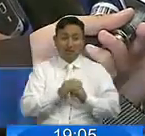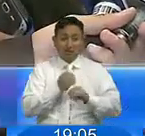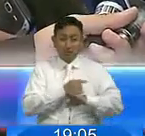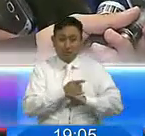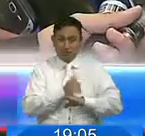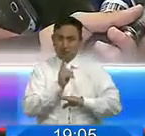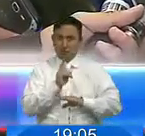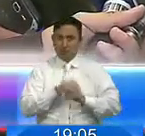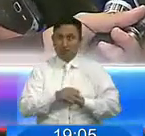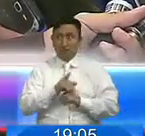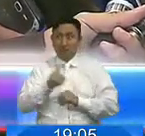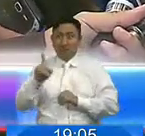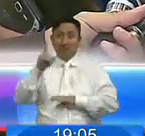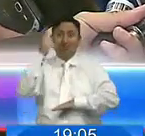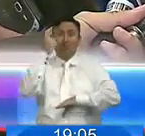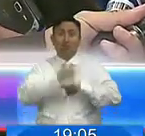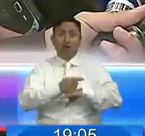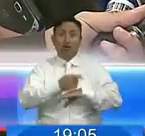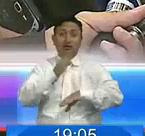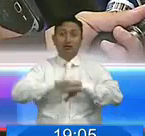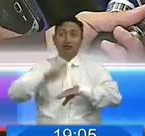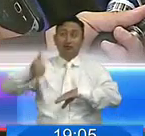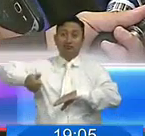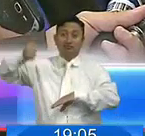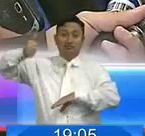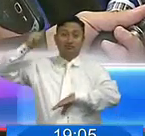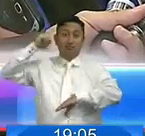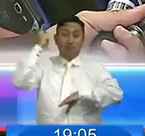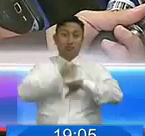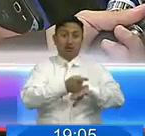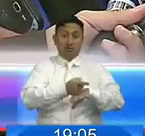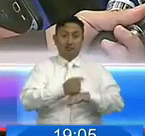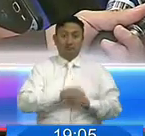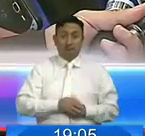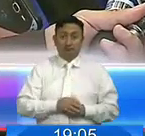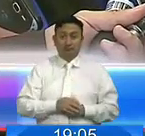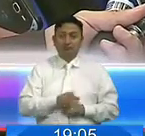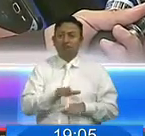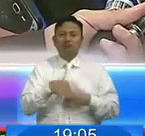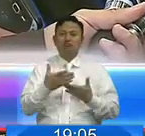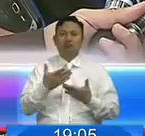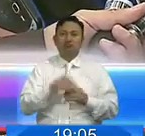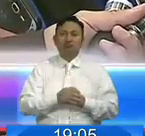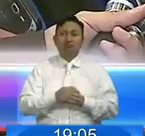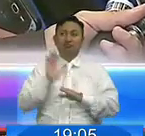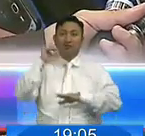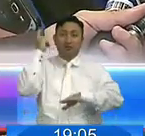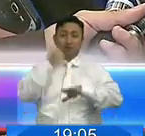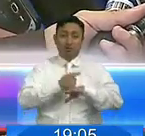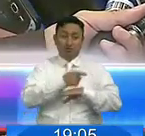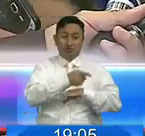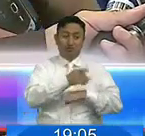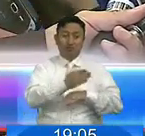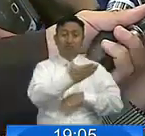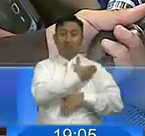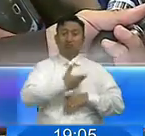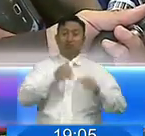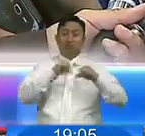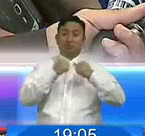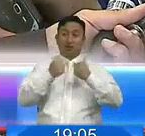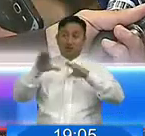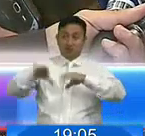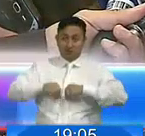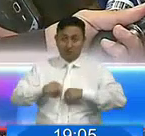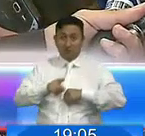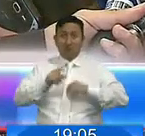sugerencia, no es un criterio, hay una disposición del Contralor de la República. Esta disposición no fue asumida por la Presidenta de la Asamblea o